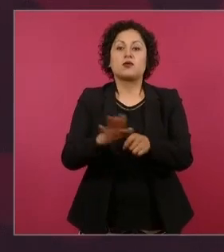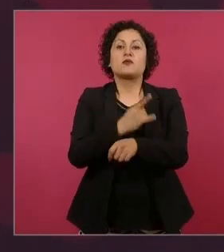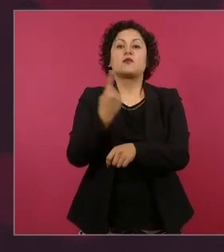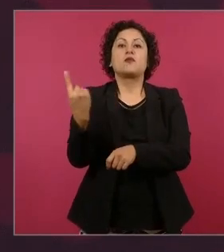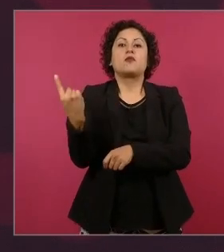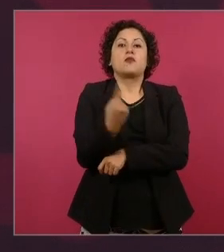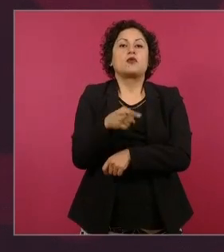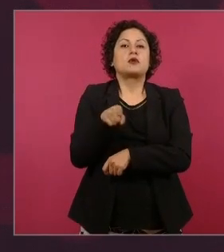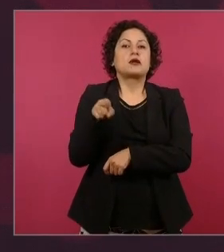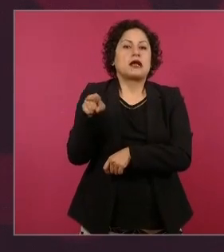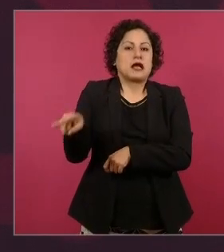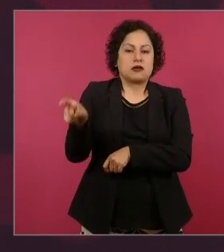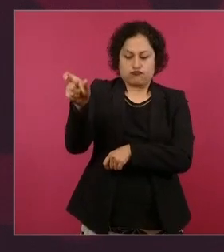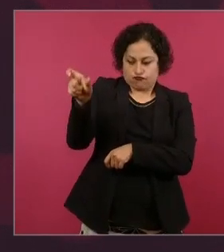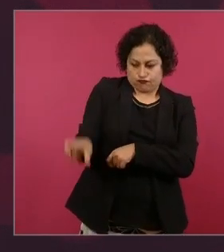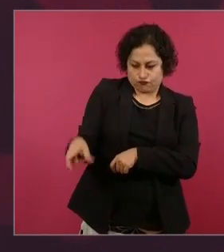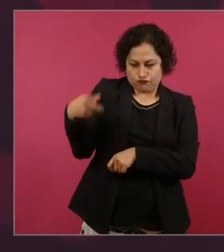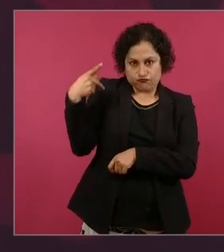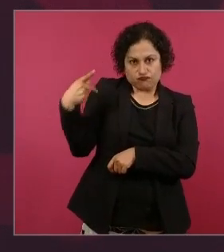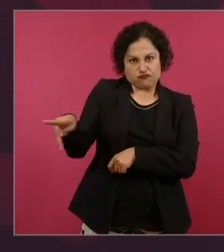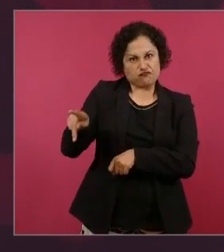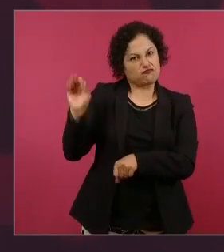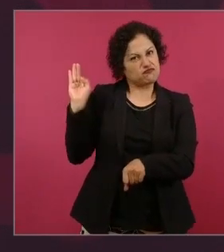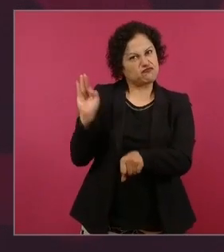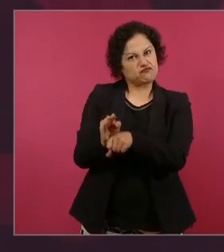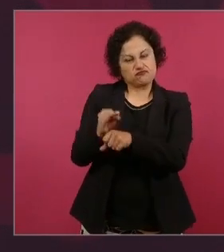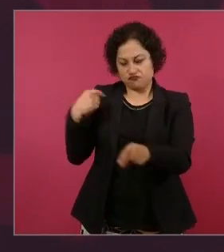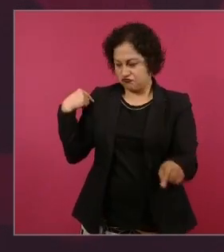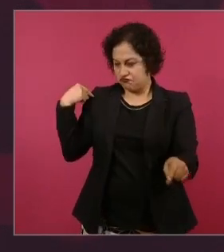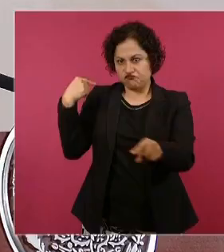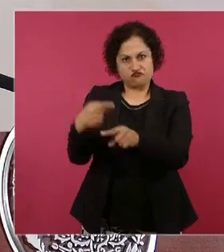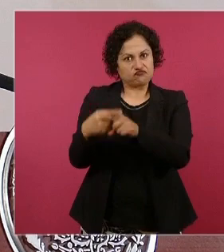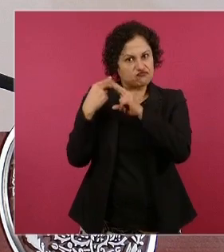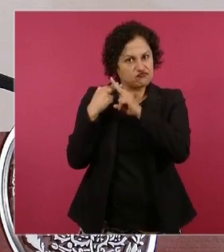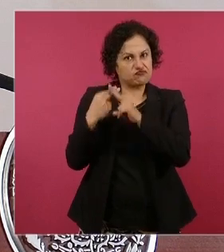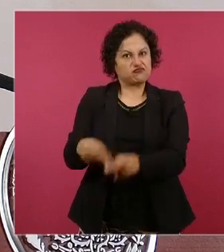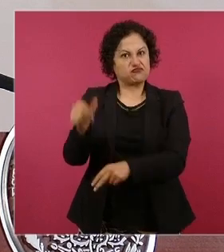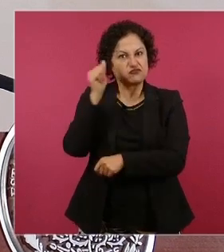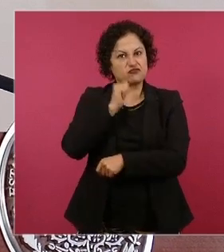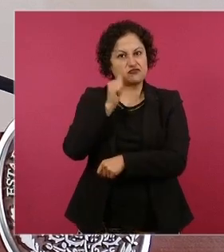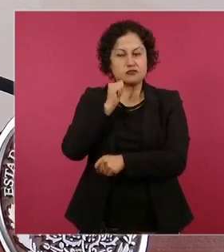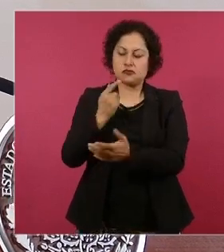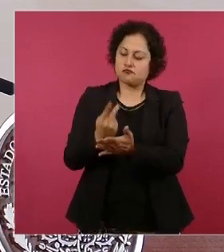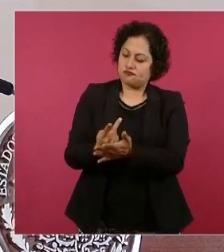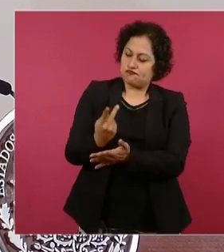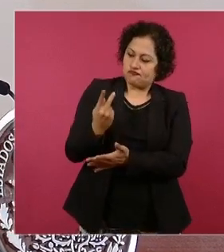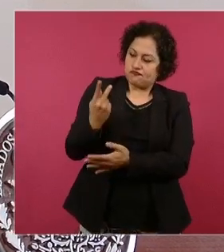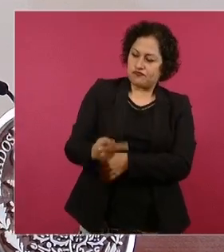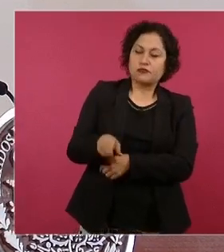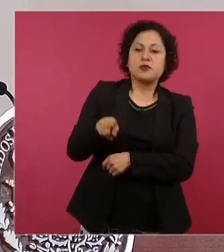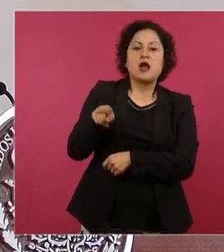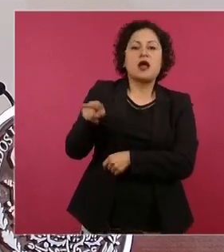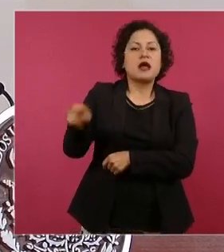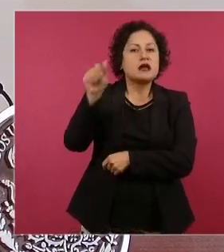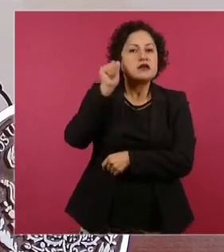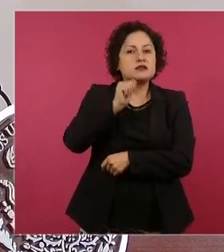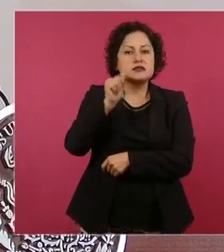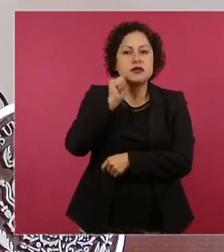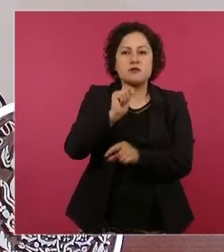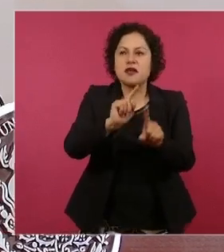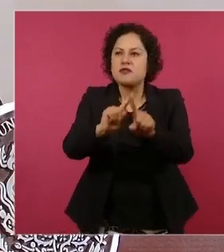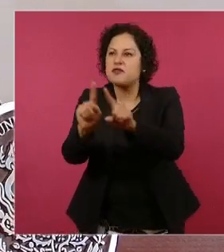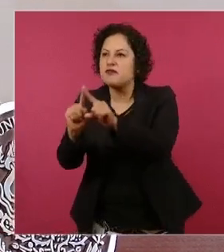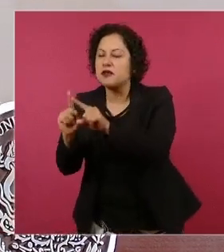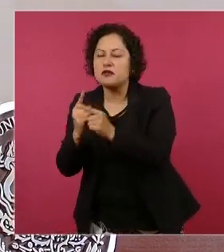la defensa de las causas justas y el rescate de la historia contemporánea y de los movimientos